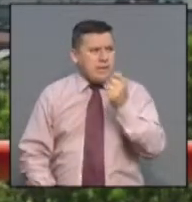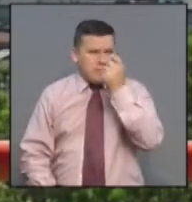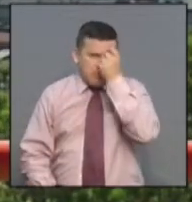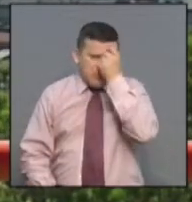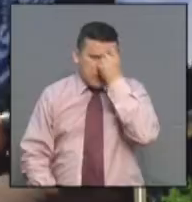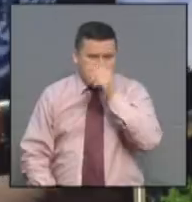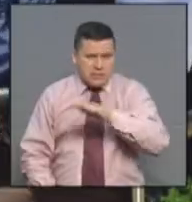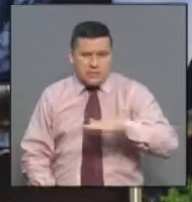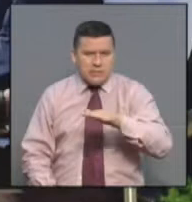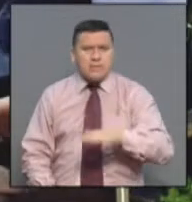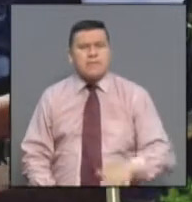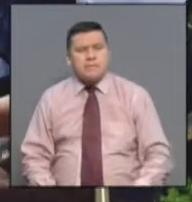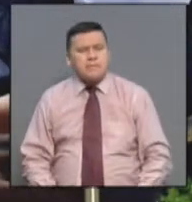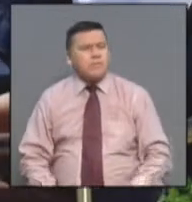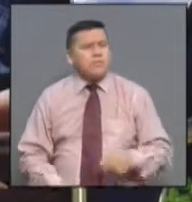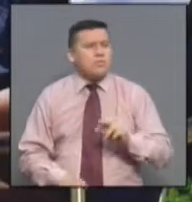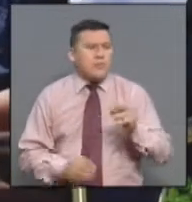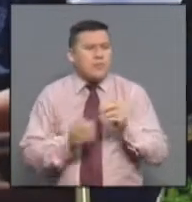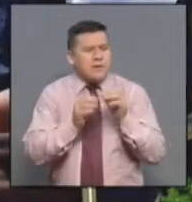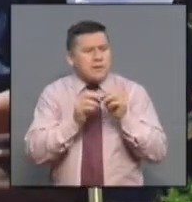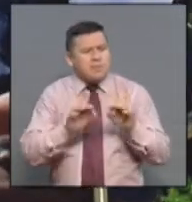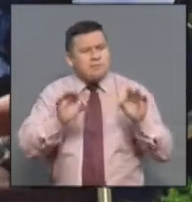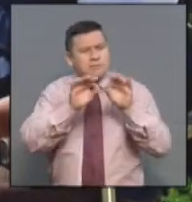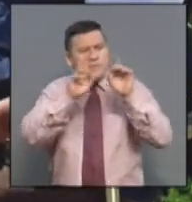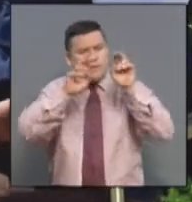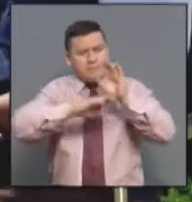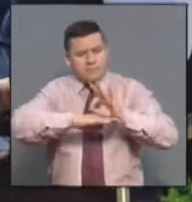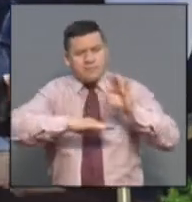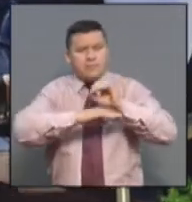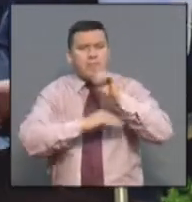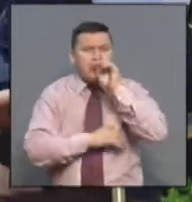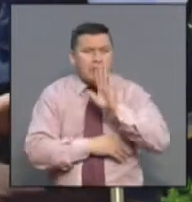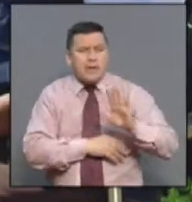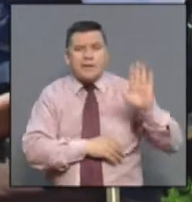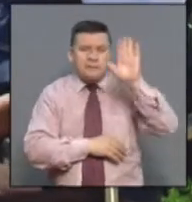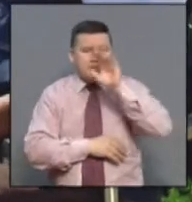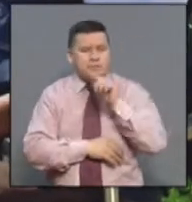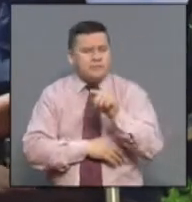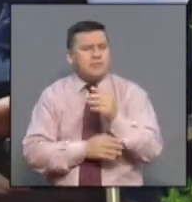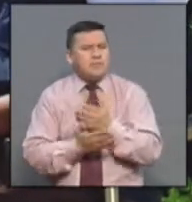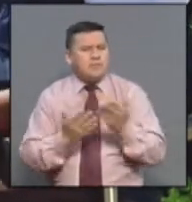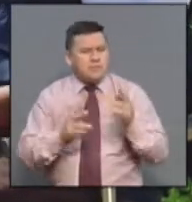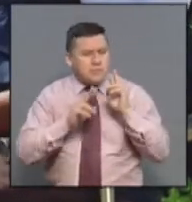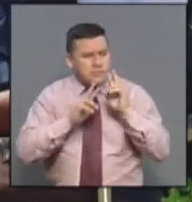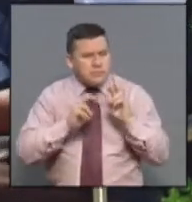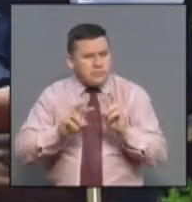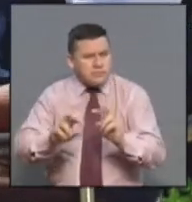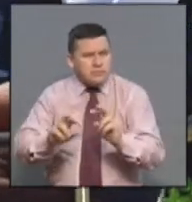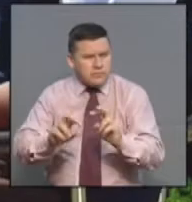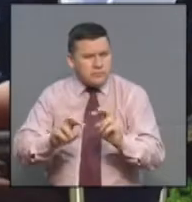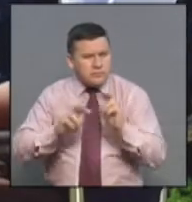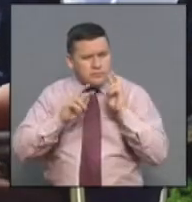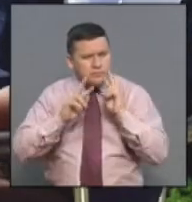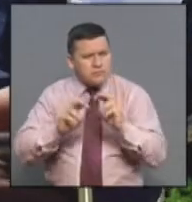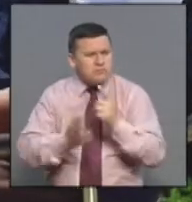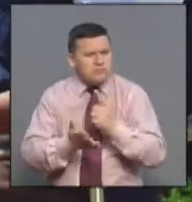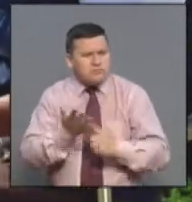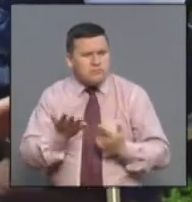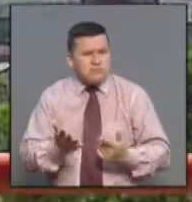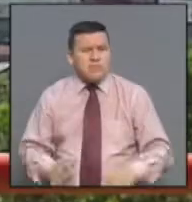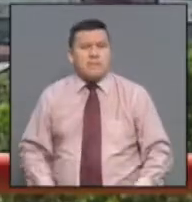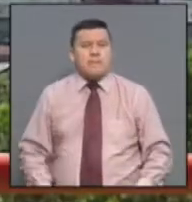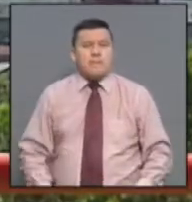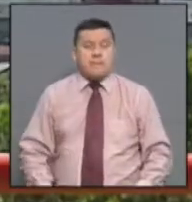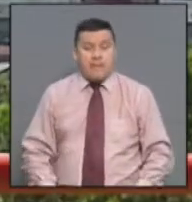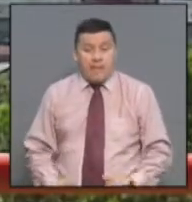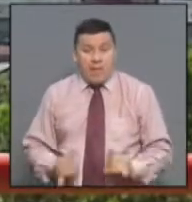por sus territorios. Otro tema bien importante que trabaja la ESAP a nivel nacional y en las territoriales es la investigación, los semilleros de investigación. ¿En qué estamos en la territorial?